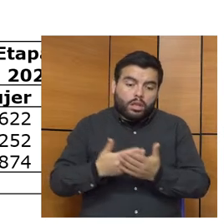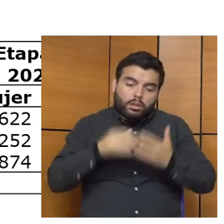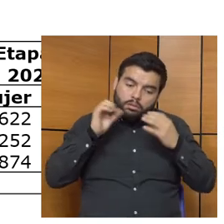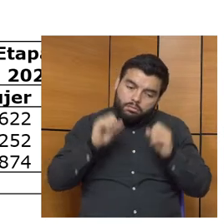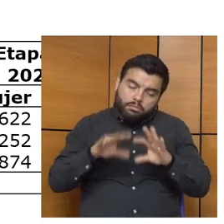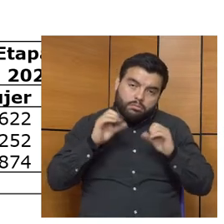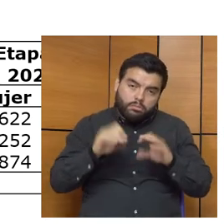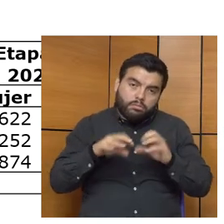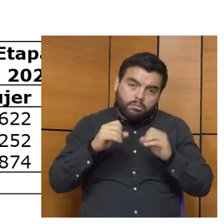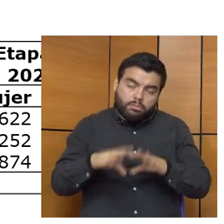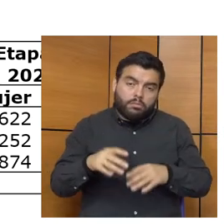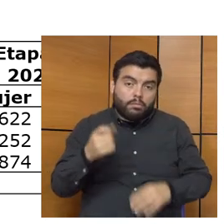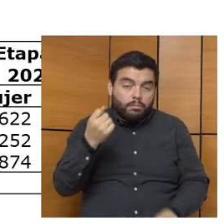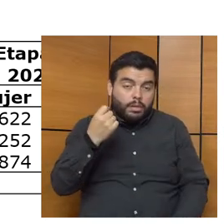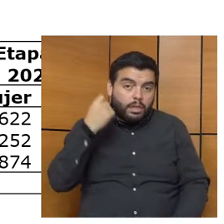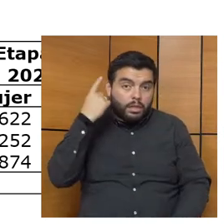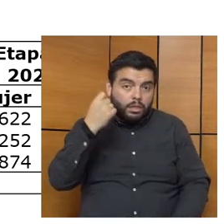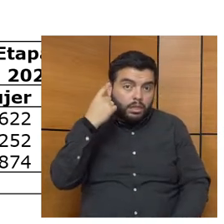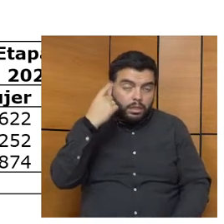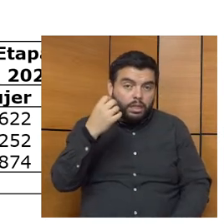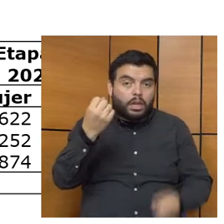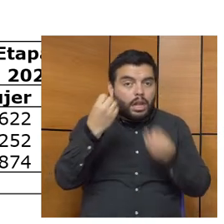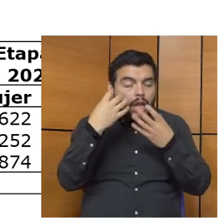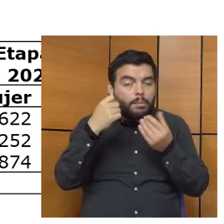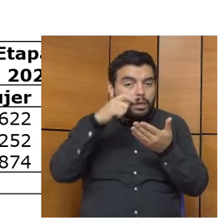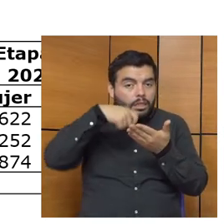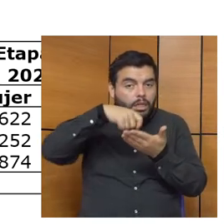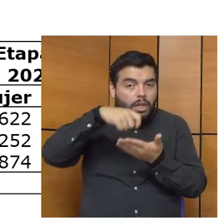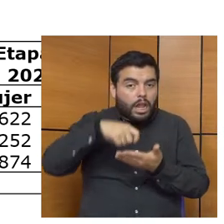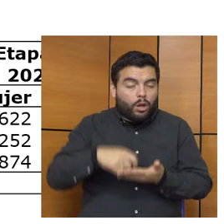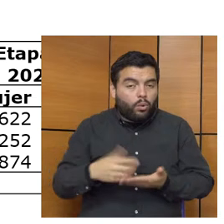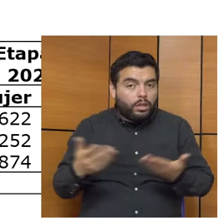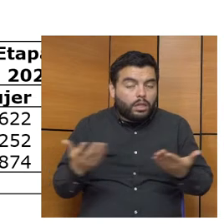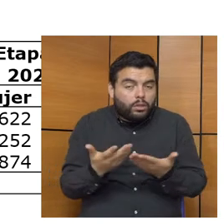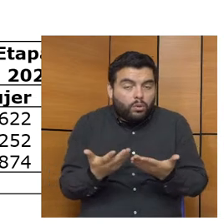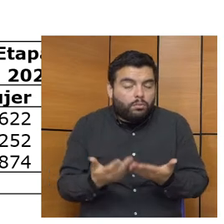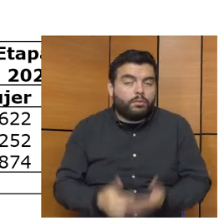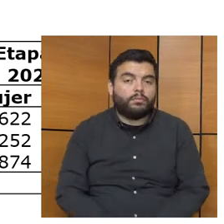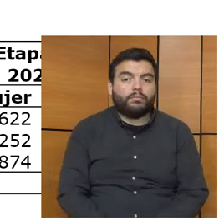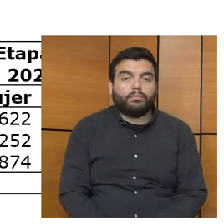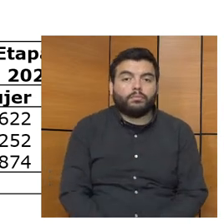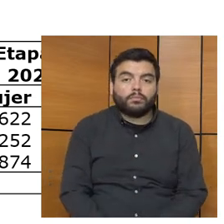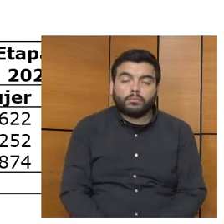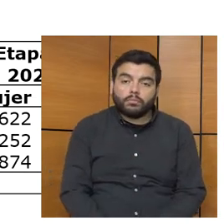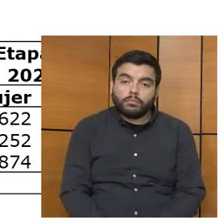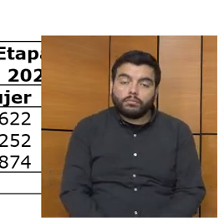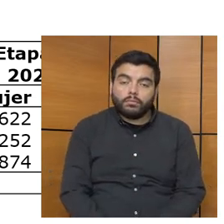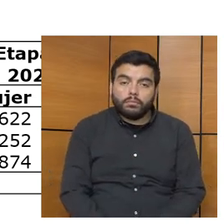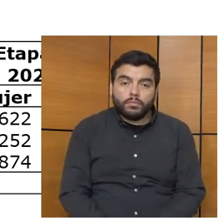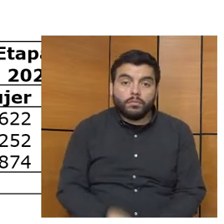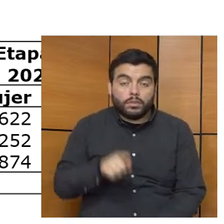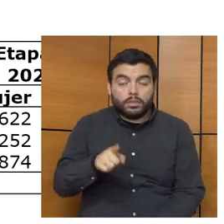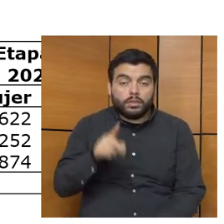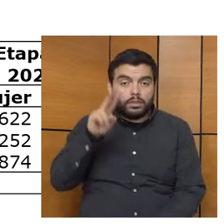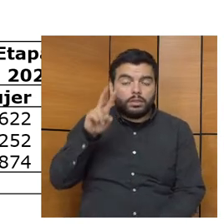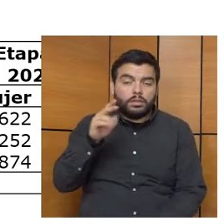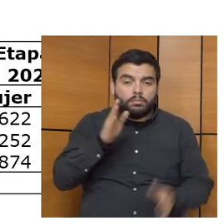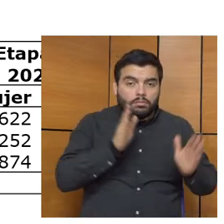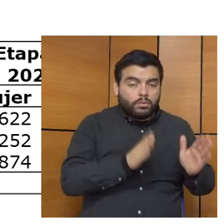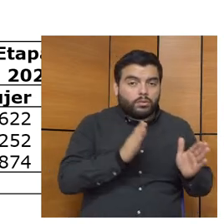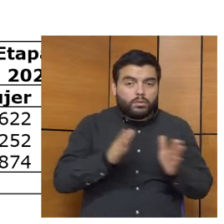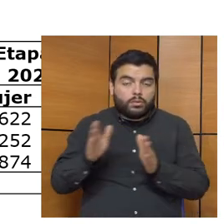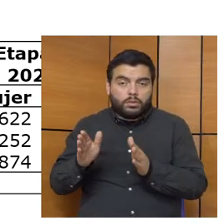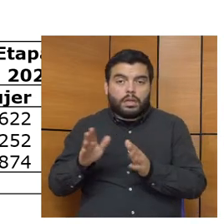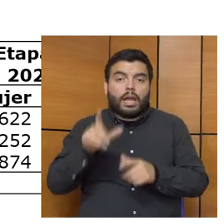nosotros para entender estos modelos y entender hacer las encuestas. Se hizo en forma estratificada a usuarios de